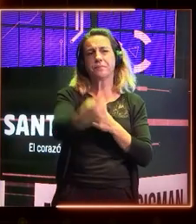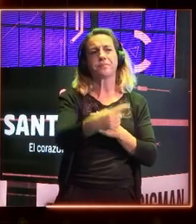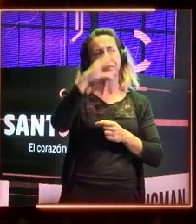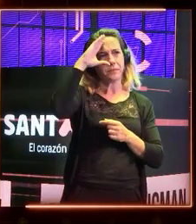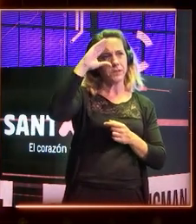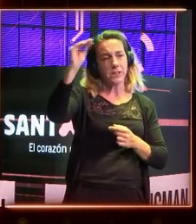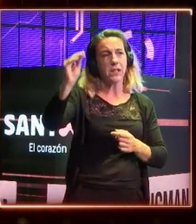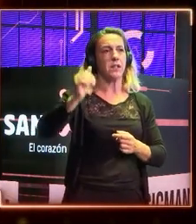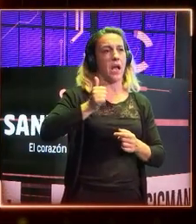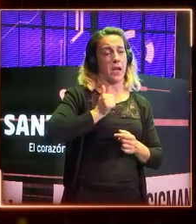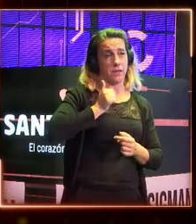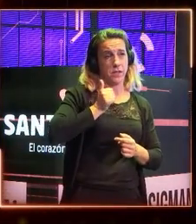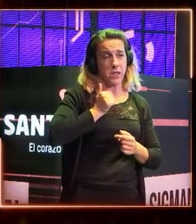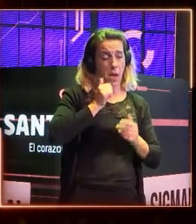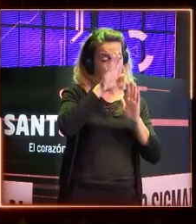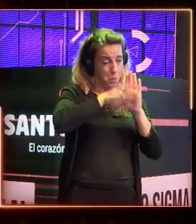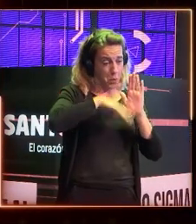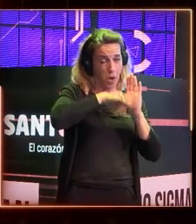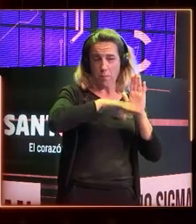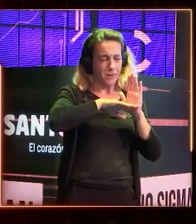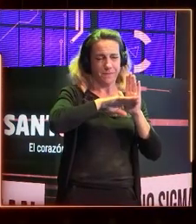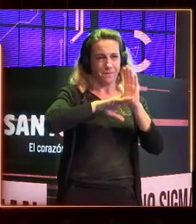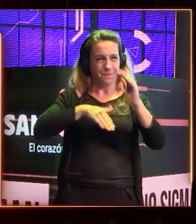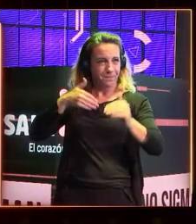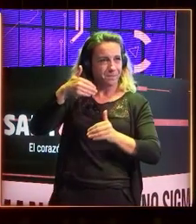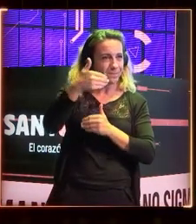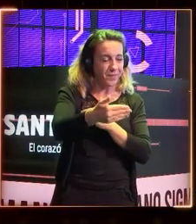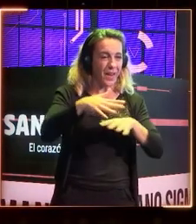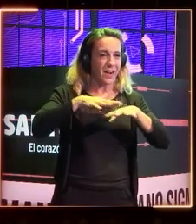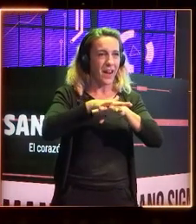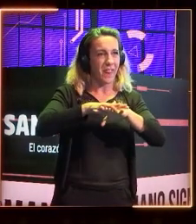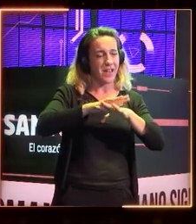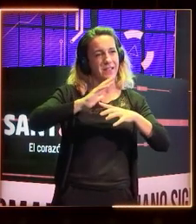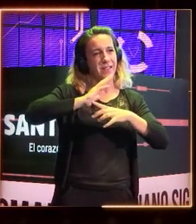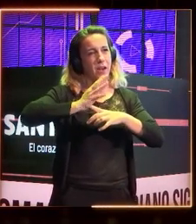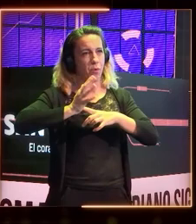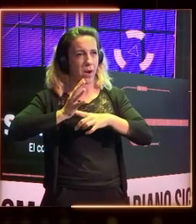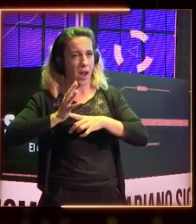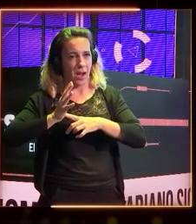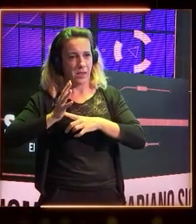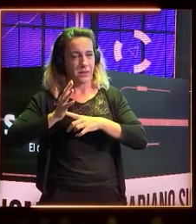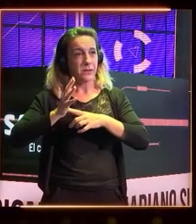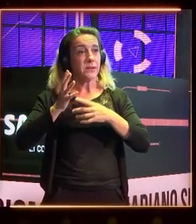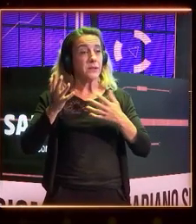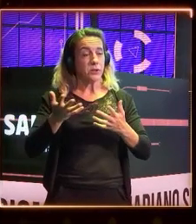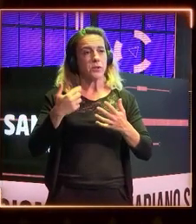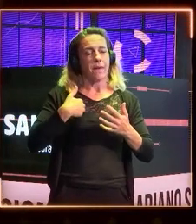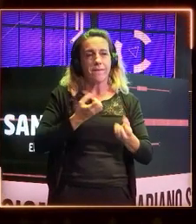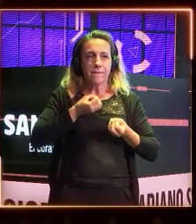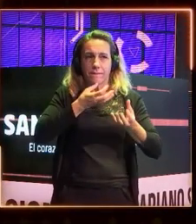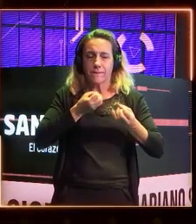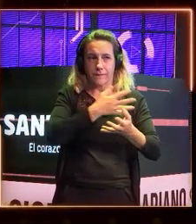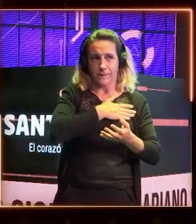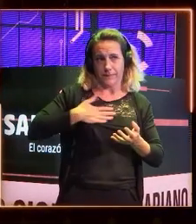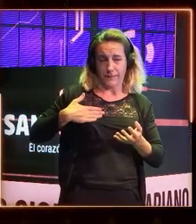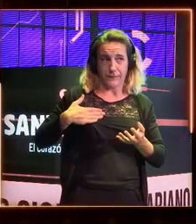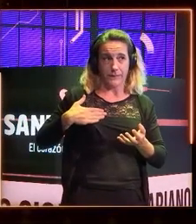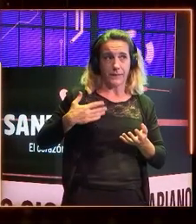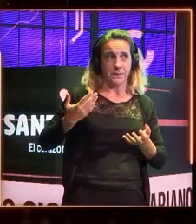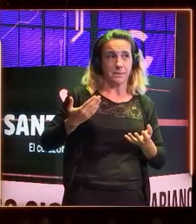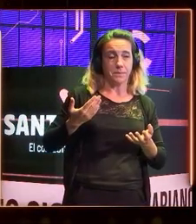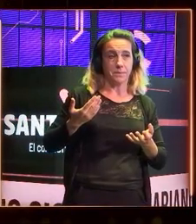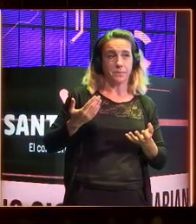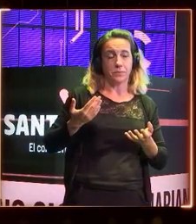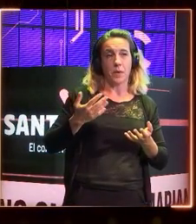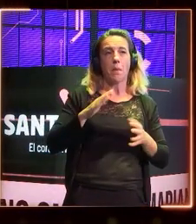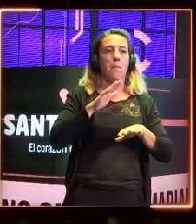programas sino que se basó en estos objetos que ya fueron presentados que se llaman redes neuronales pero si quiero contarle en dos líneas de qué se trata porque creo que otra vez eso nos va a